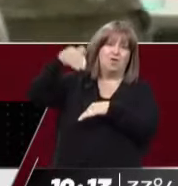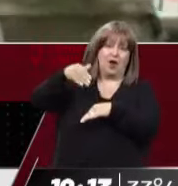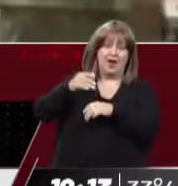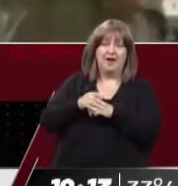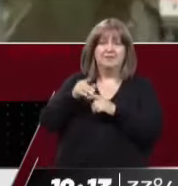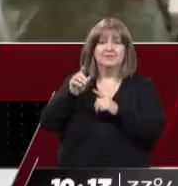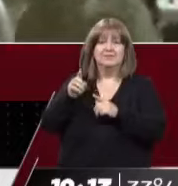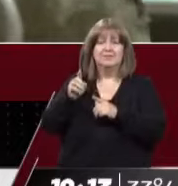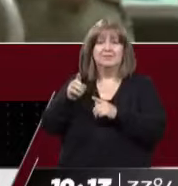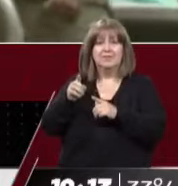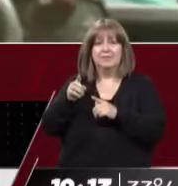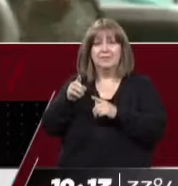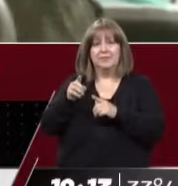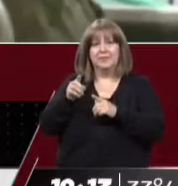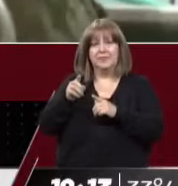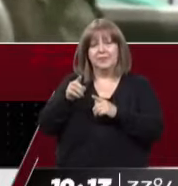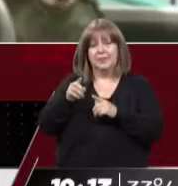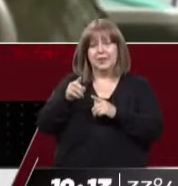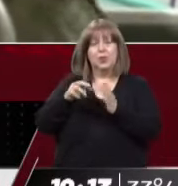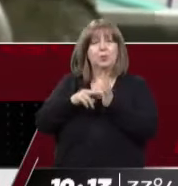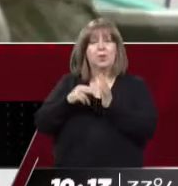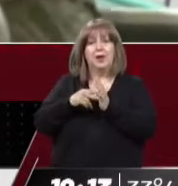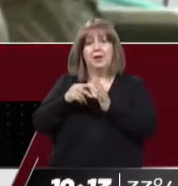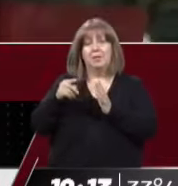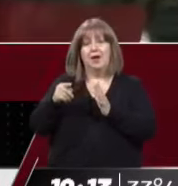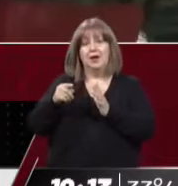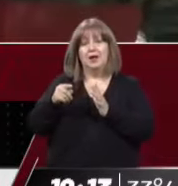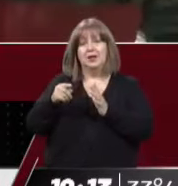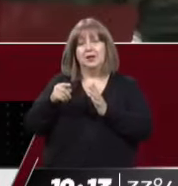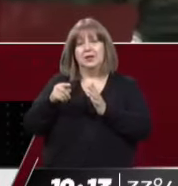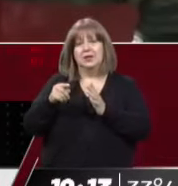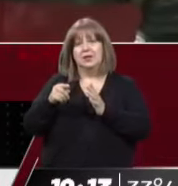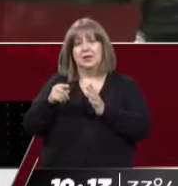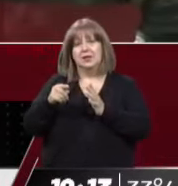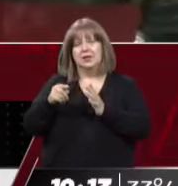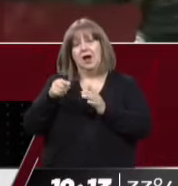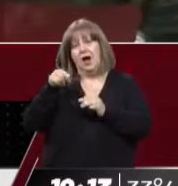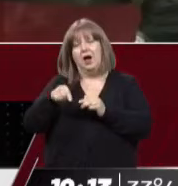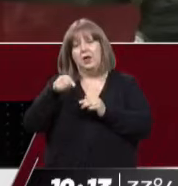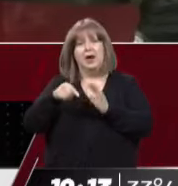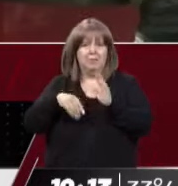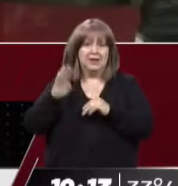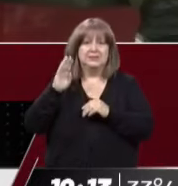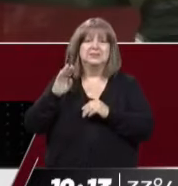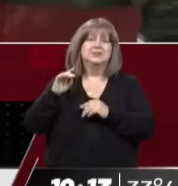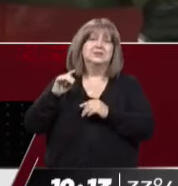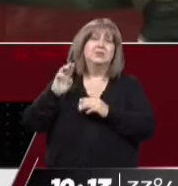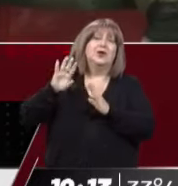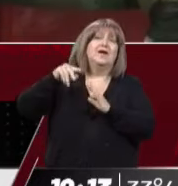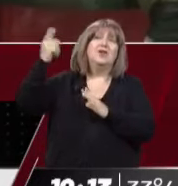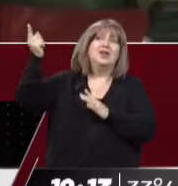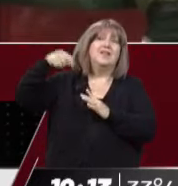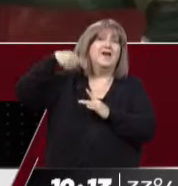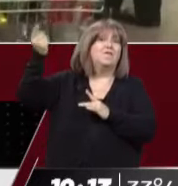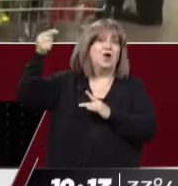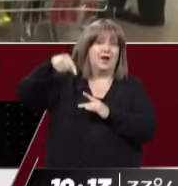Esto es un problema que ya lo hemos tenido en el último tiempo y se ha acentuado, ¿no? Pero bueno, vamos a ver ahora con